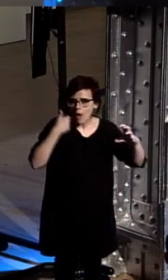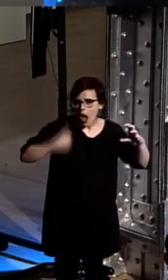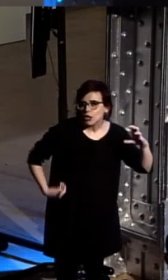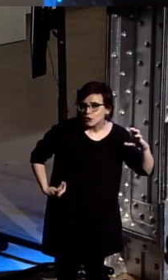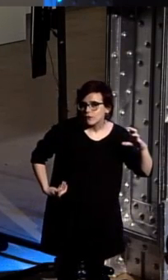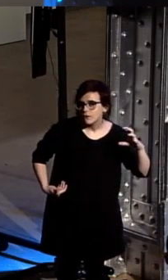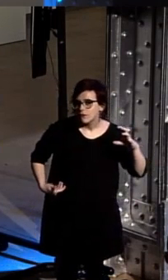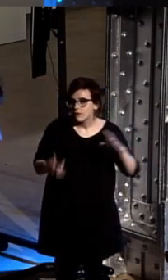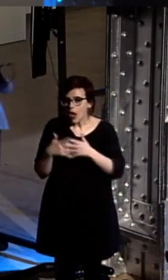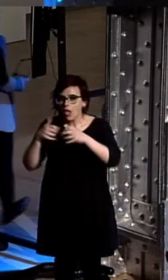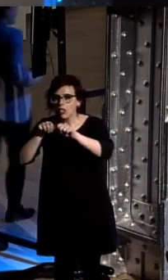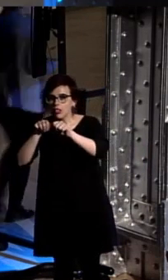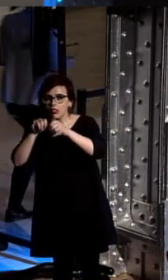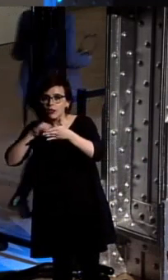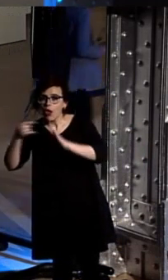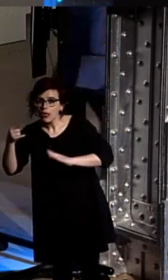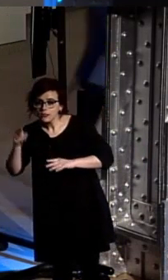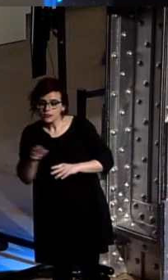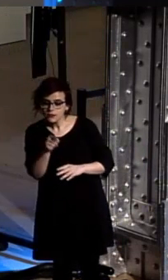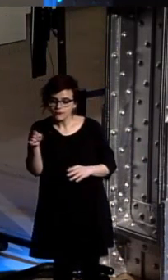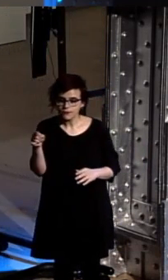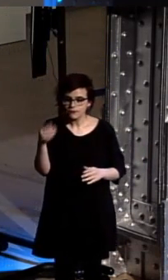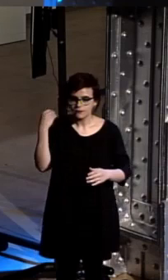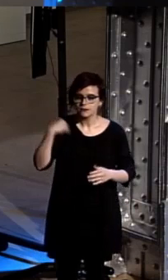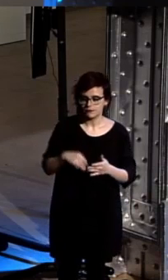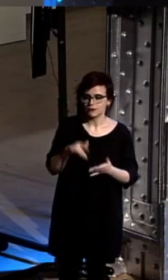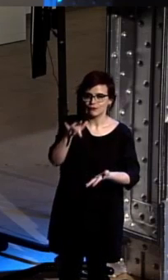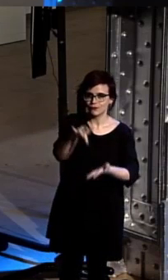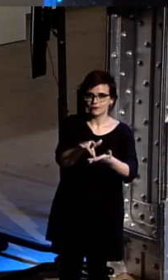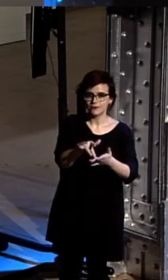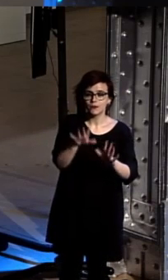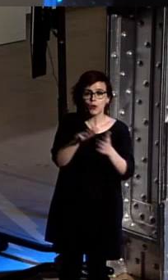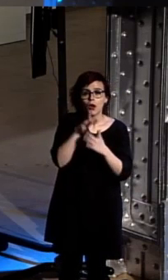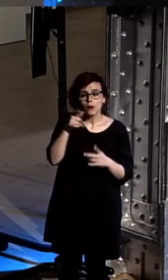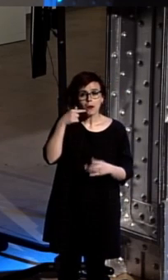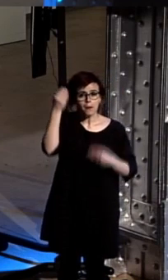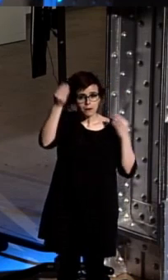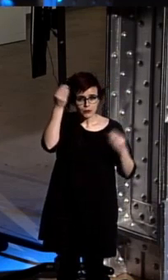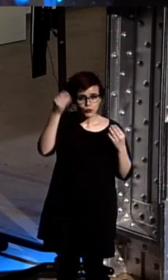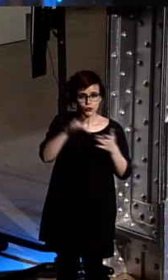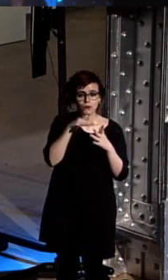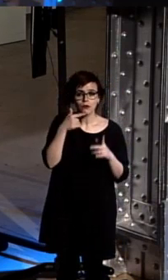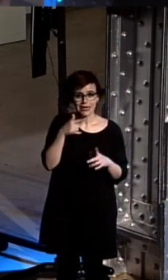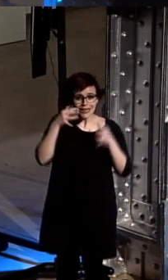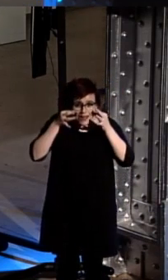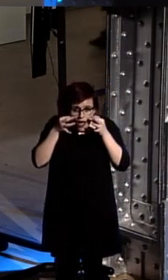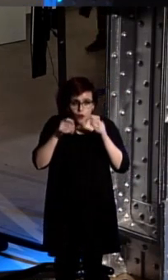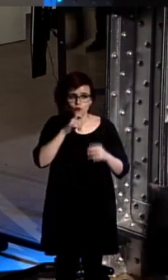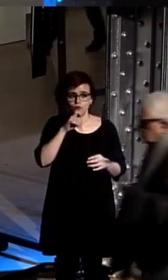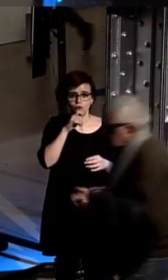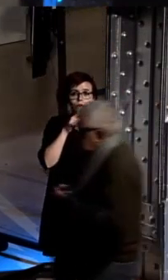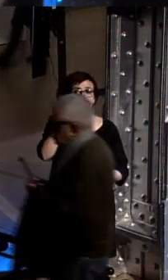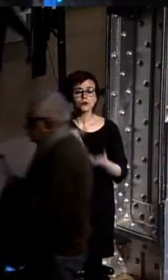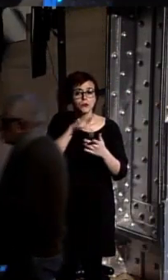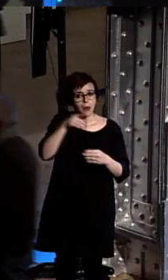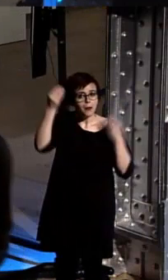eso es una pregunta, es básicamente el objetivo y el sueño de la inteligencia artificial desde que existe, ¿no? Yo creo que lo